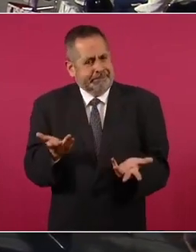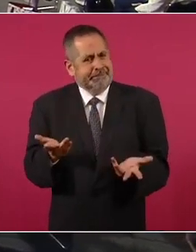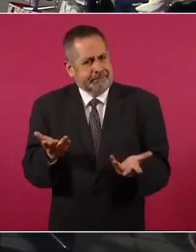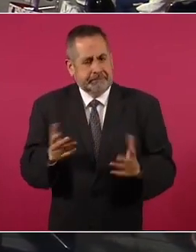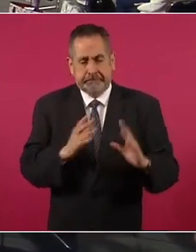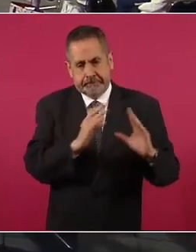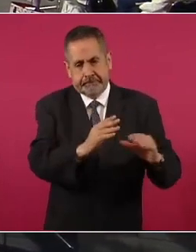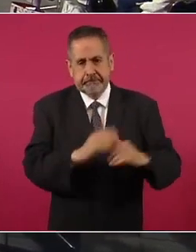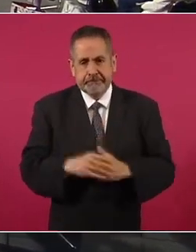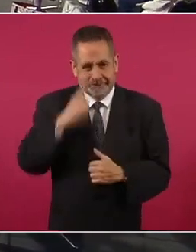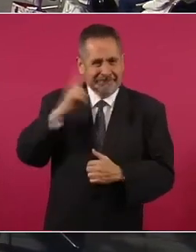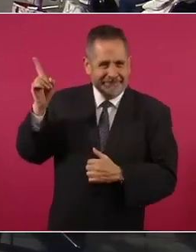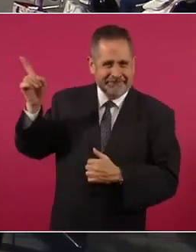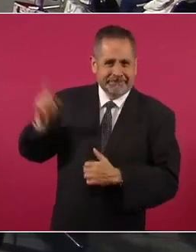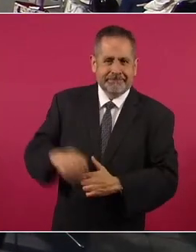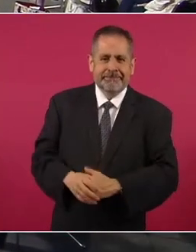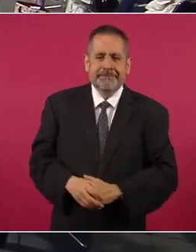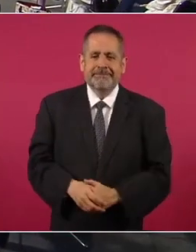A ver.